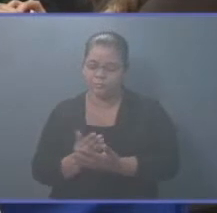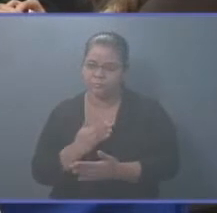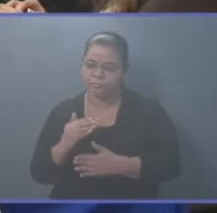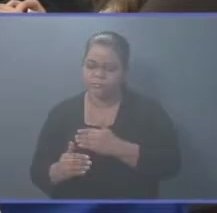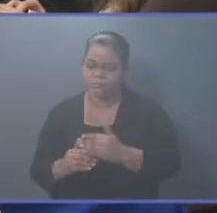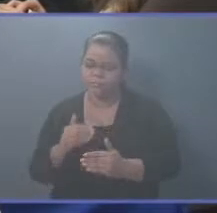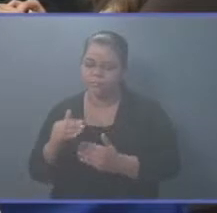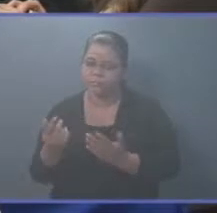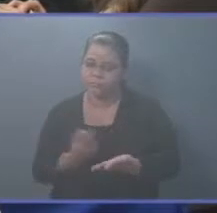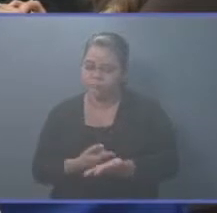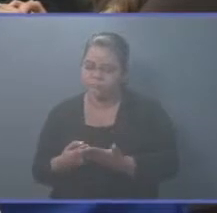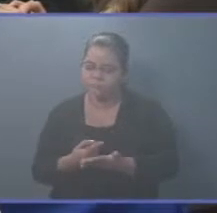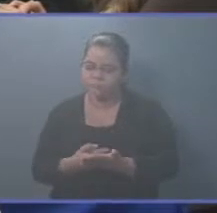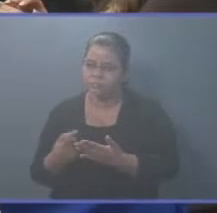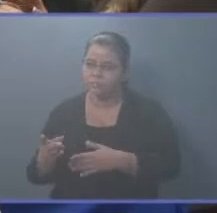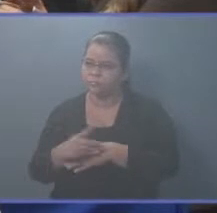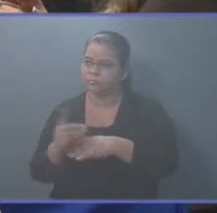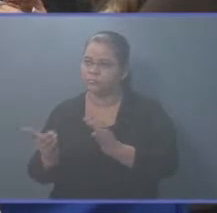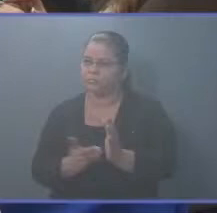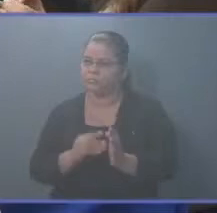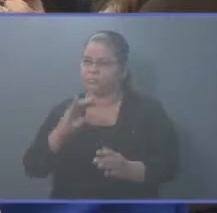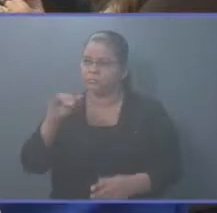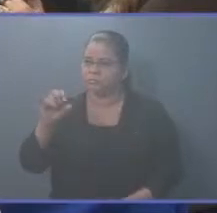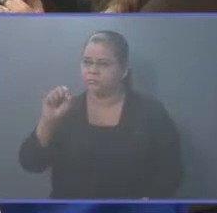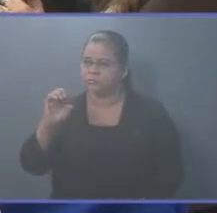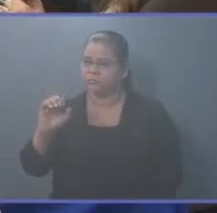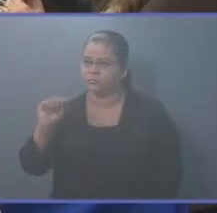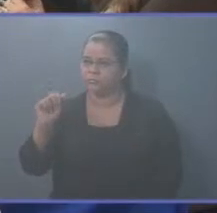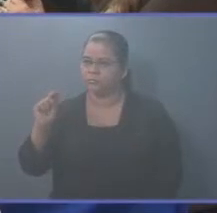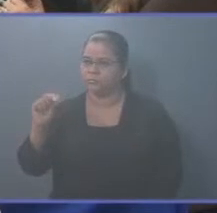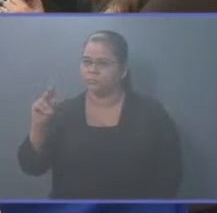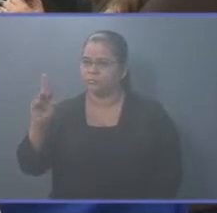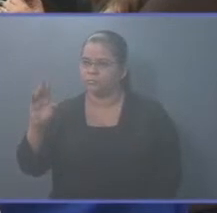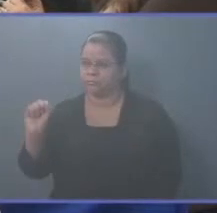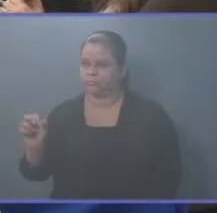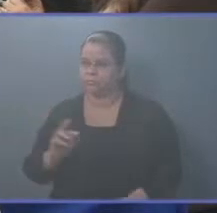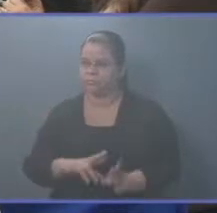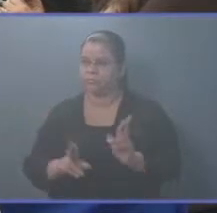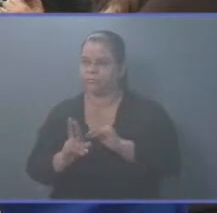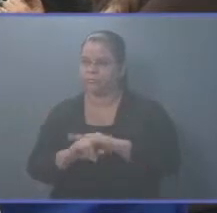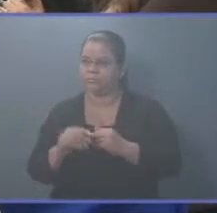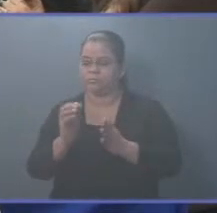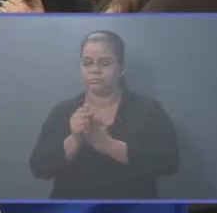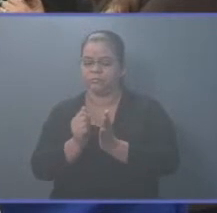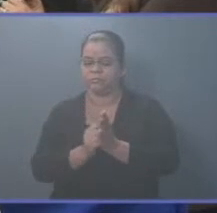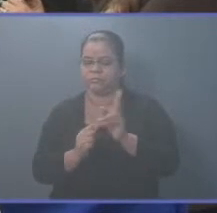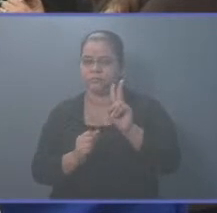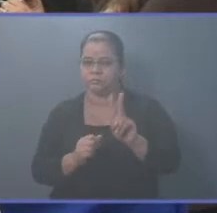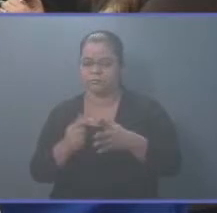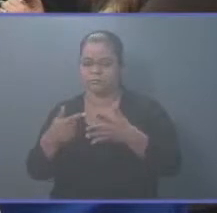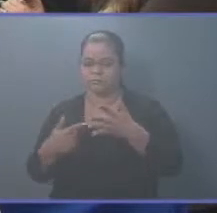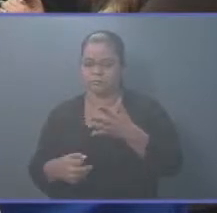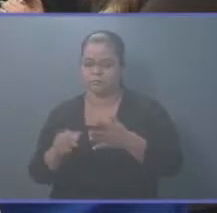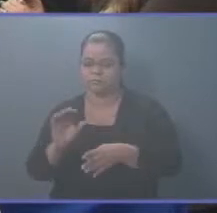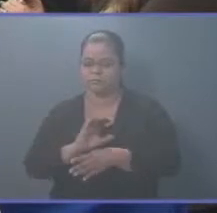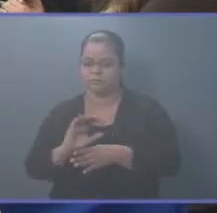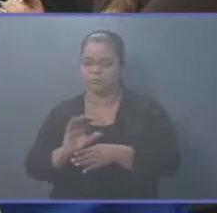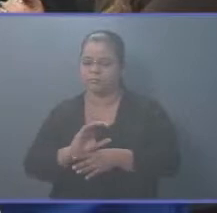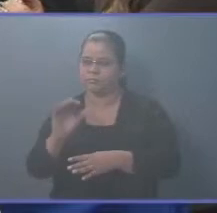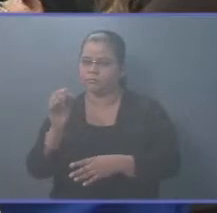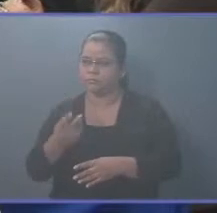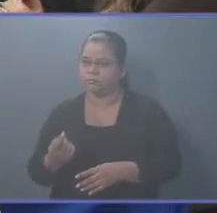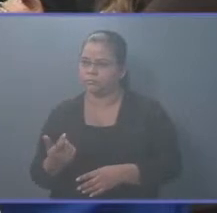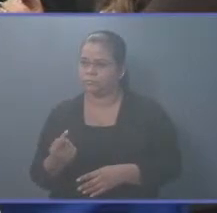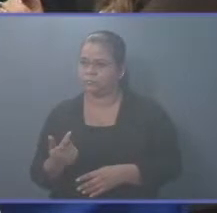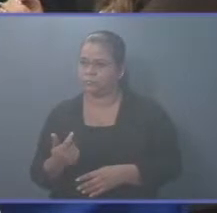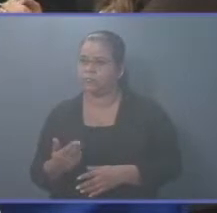la iniciativa del diputado José Andrés Hernández. En el sentido se reforme el artículo 2 de la Ley de la Carrera Policial.